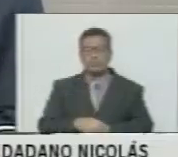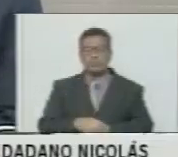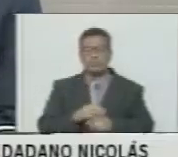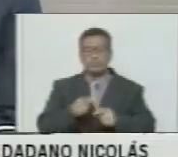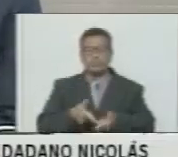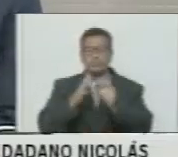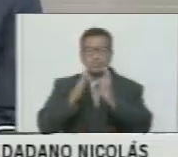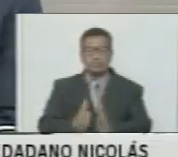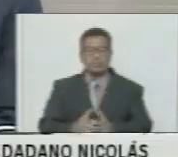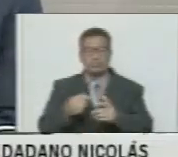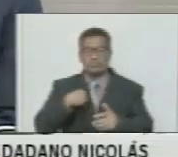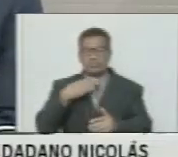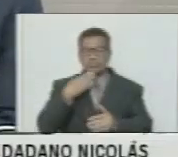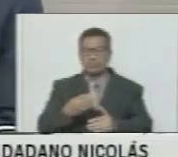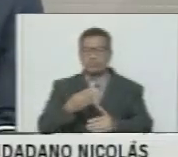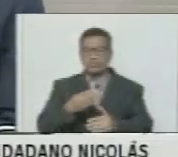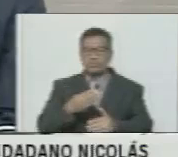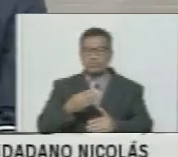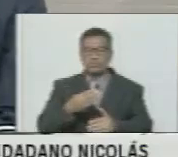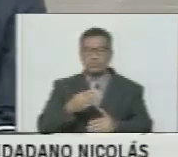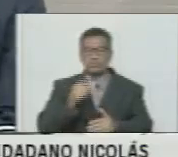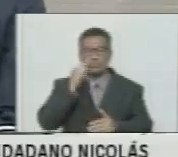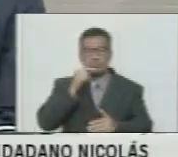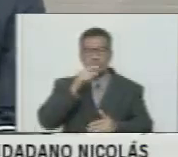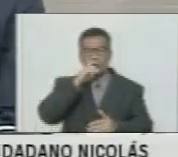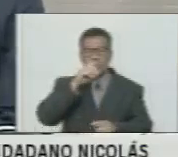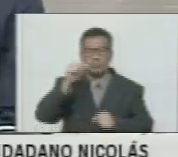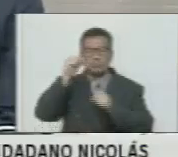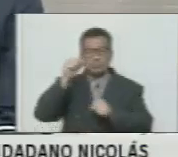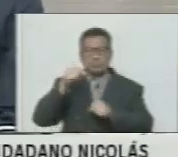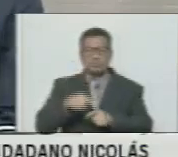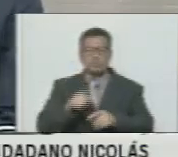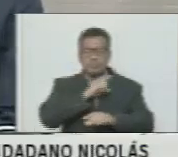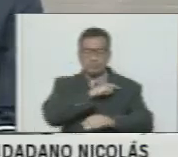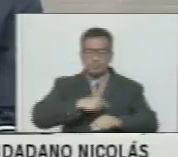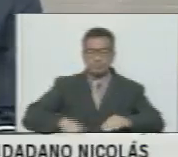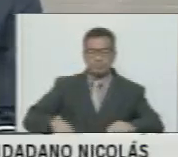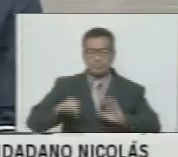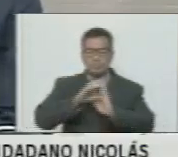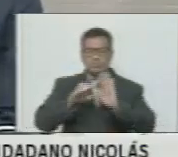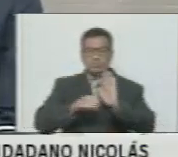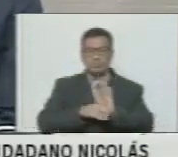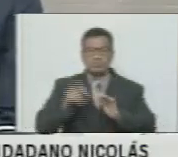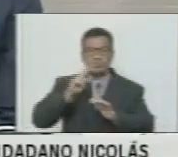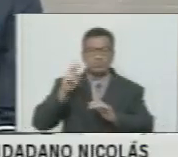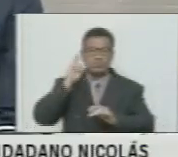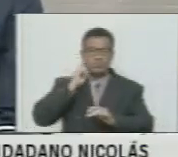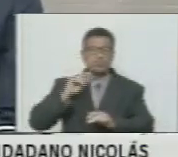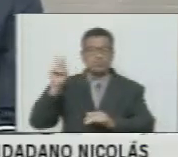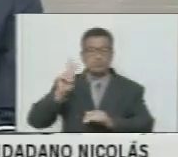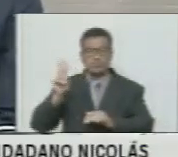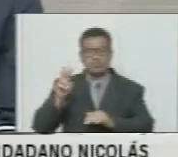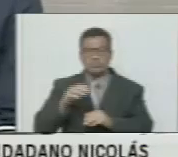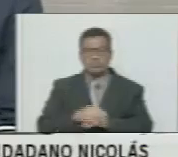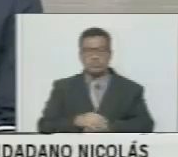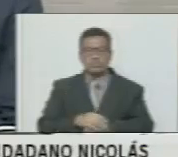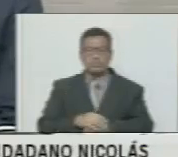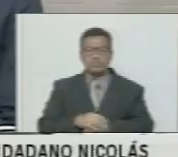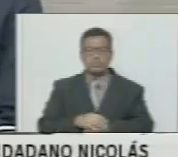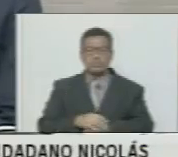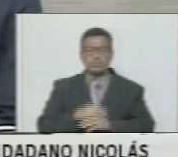entonces la autorización solicitada por el ciudadano Nicolás Maduro Moros, presidente constitucional de la República Bolivariana